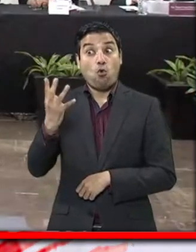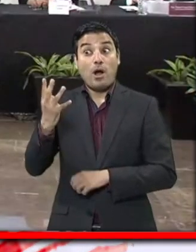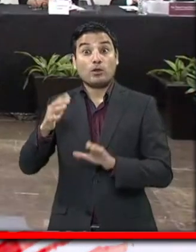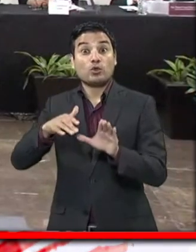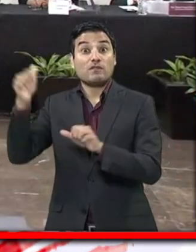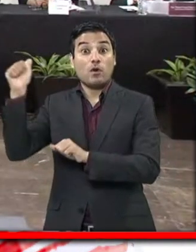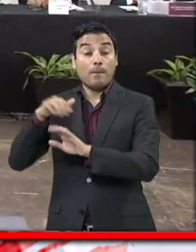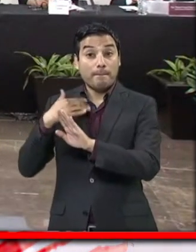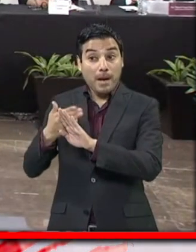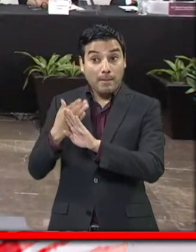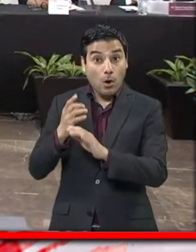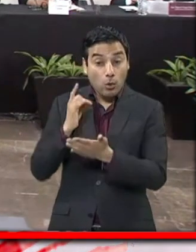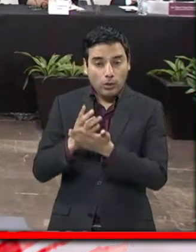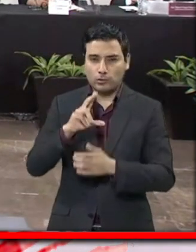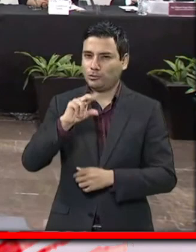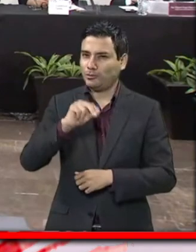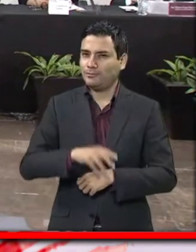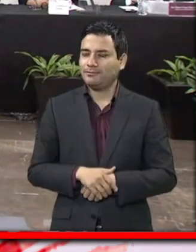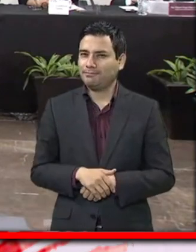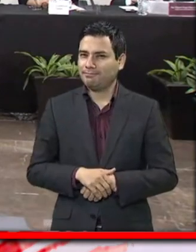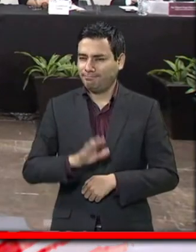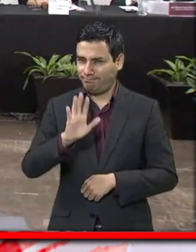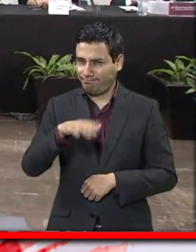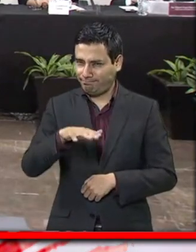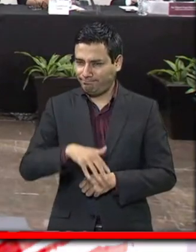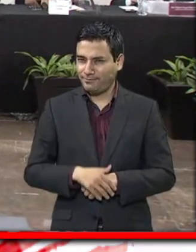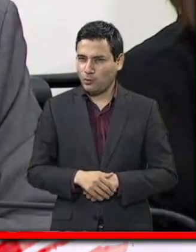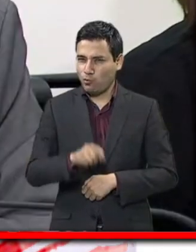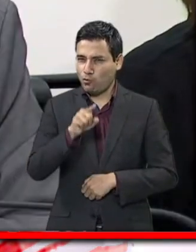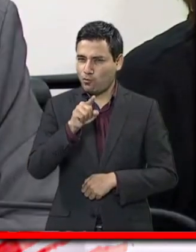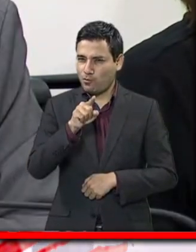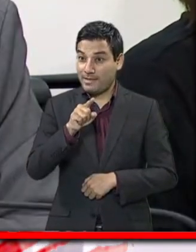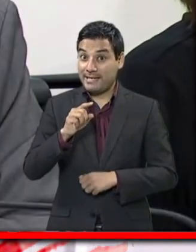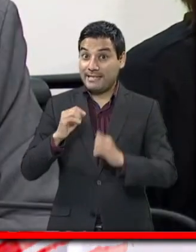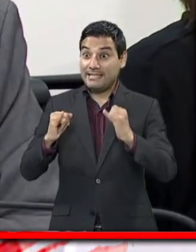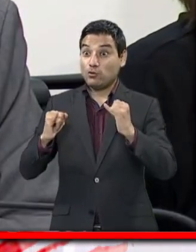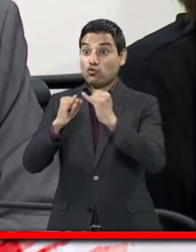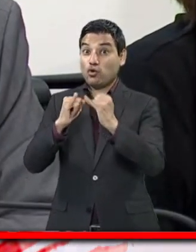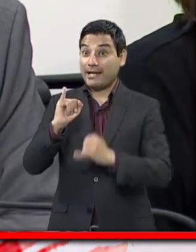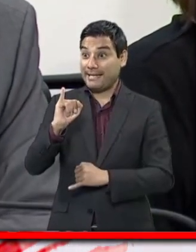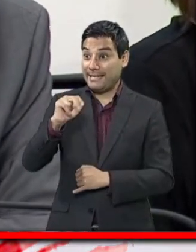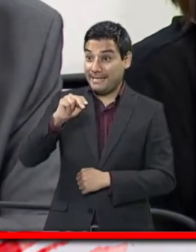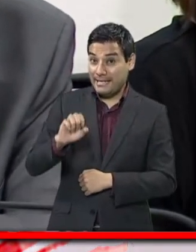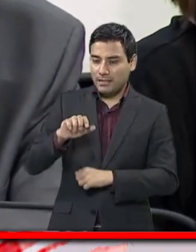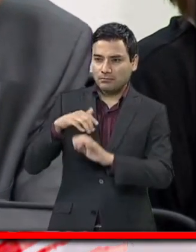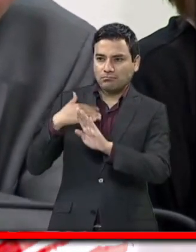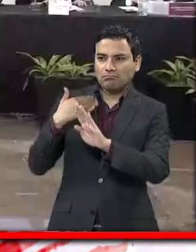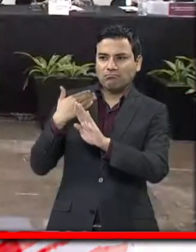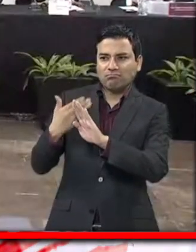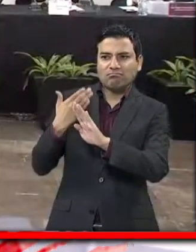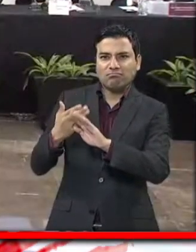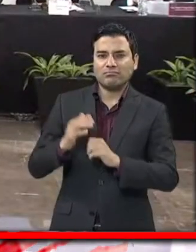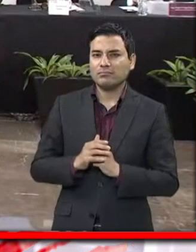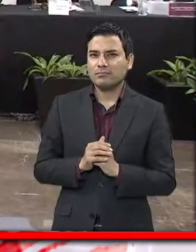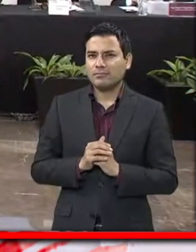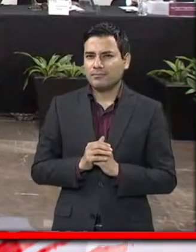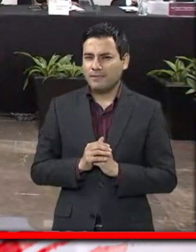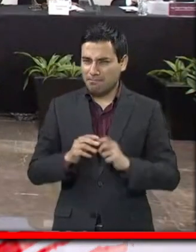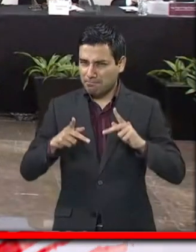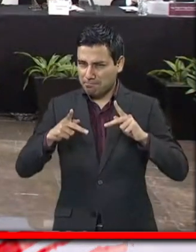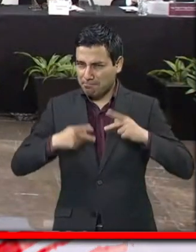entonces usted reconocería que los ataques a la institución en sí fueron por personas en específico